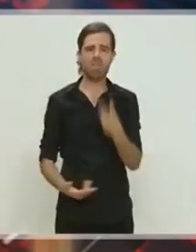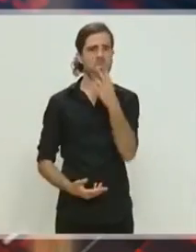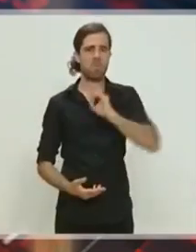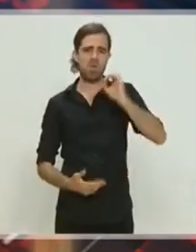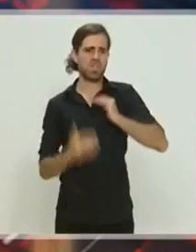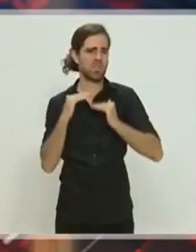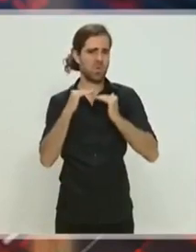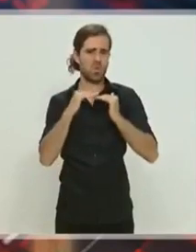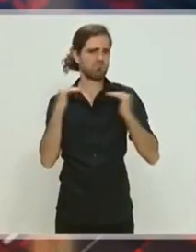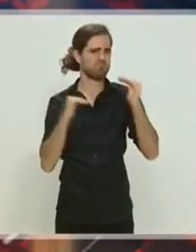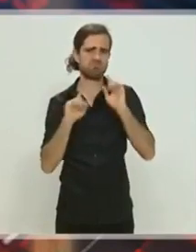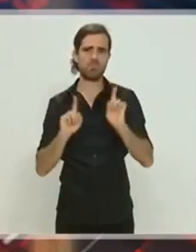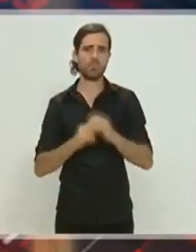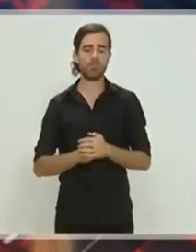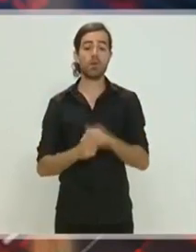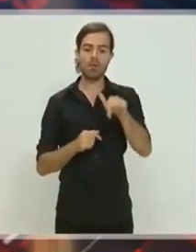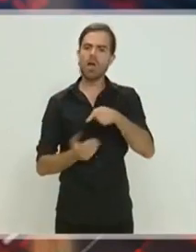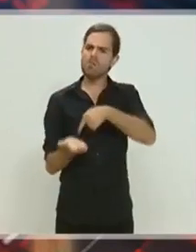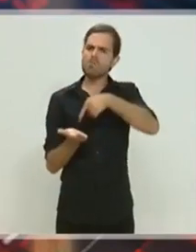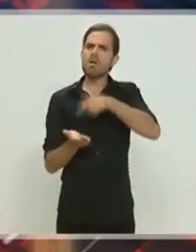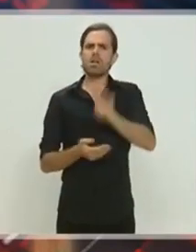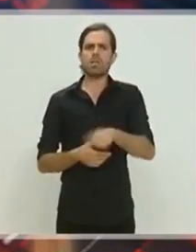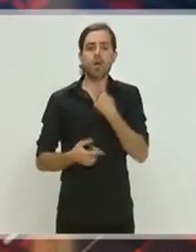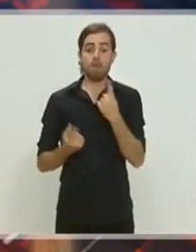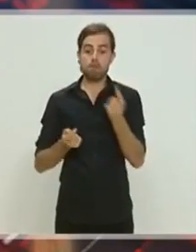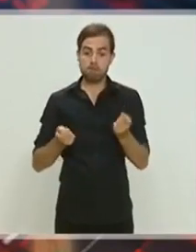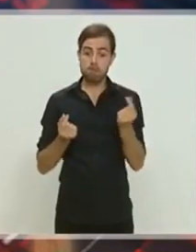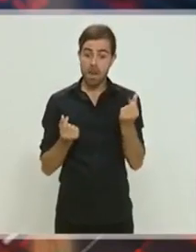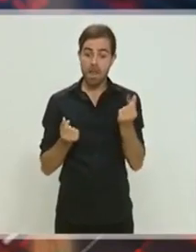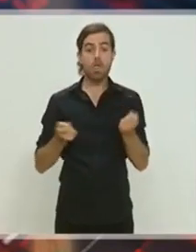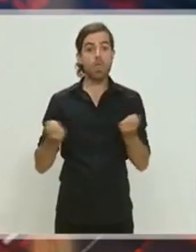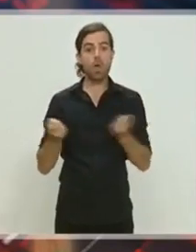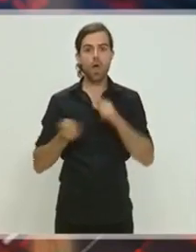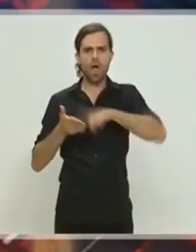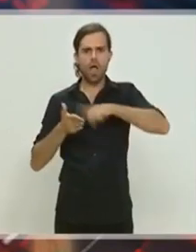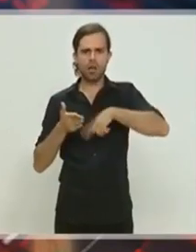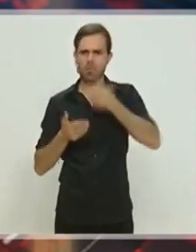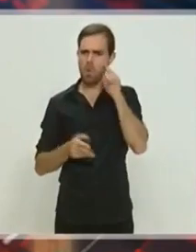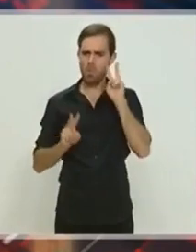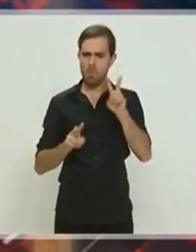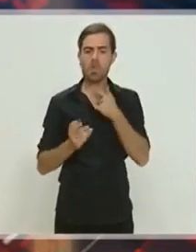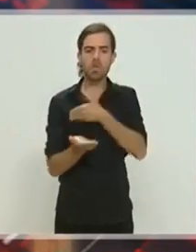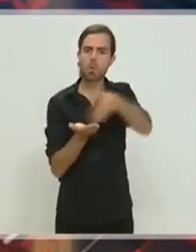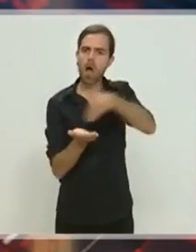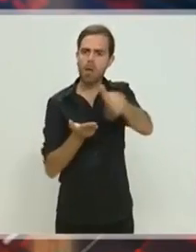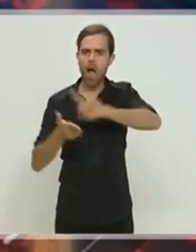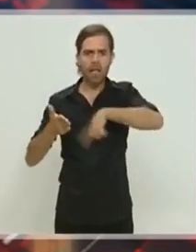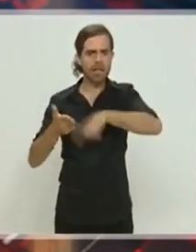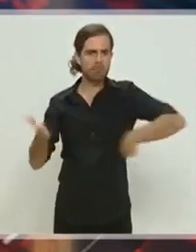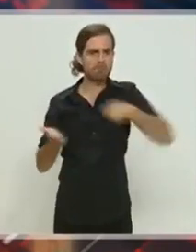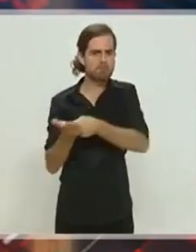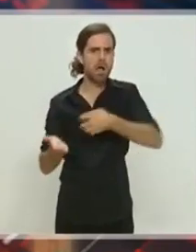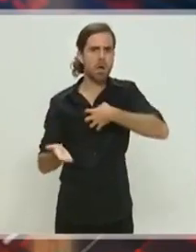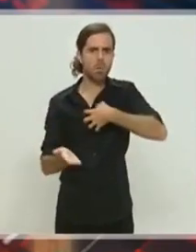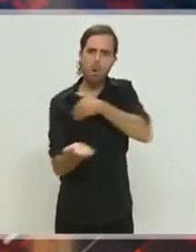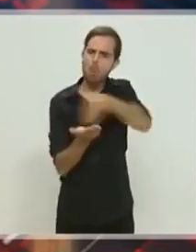Vamos a exigir también la regulación de los precios en materia de alquiler. Ya hemos visto cómo han ido aumentando los desahucios por impago de alquiler, que las familias